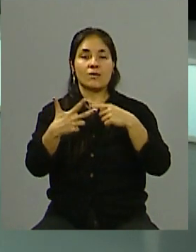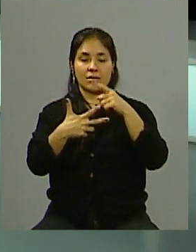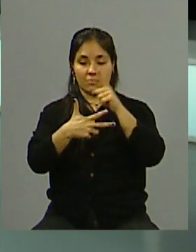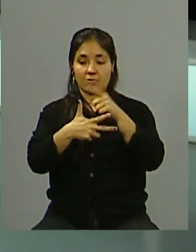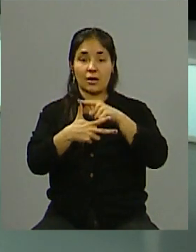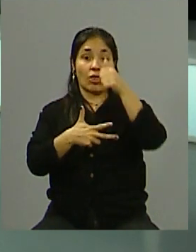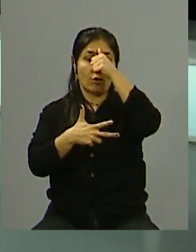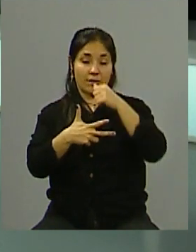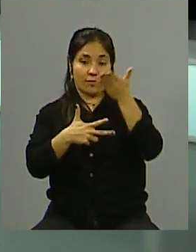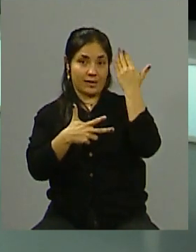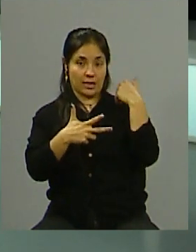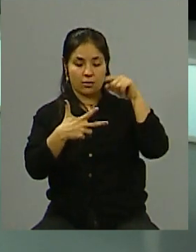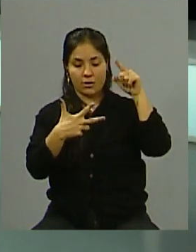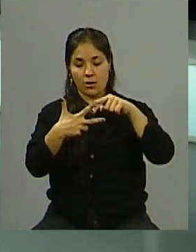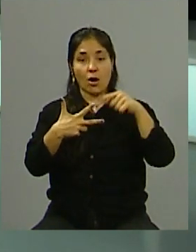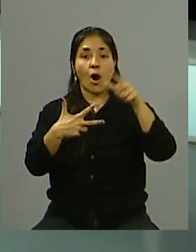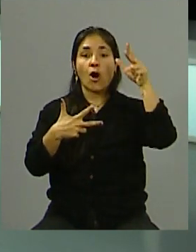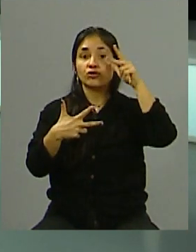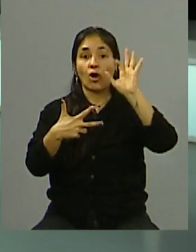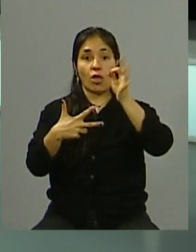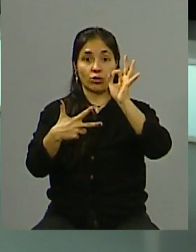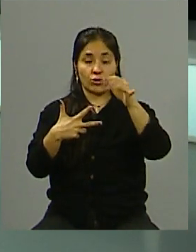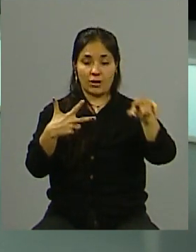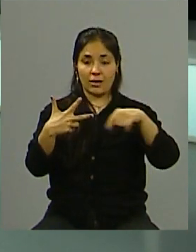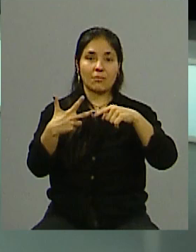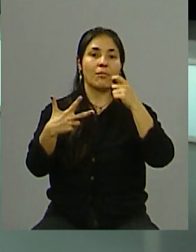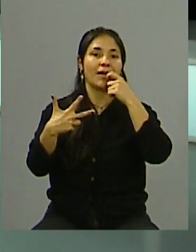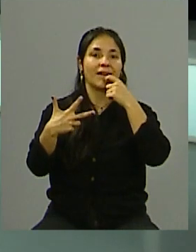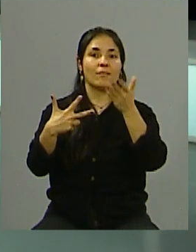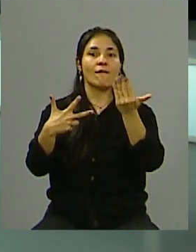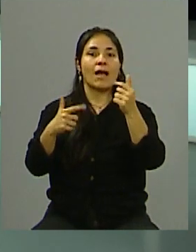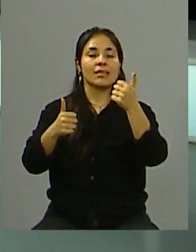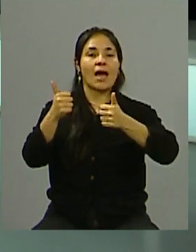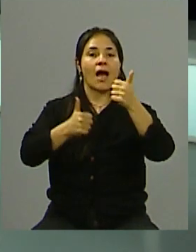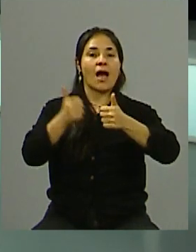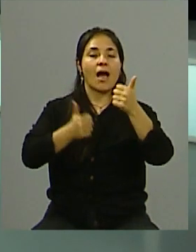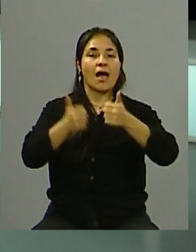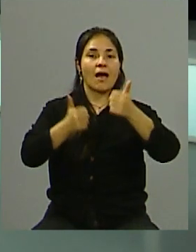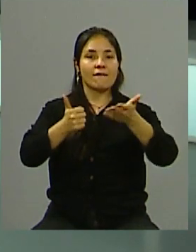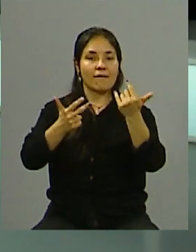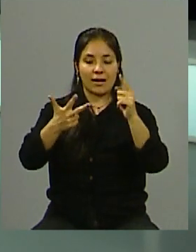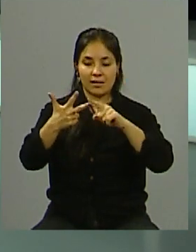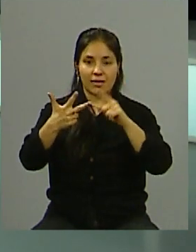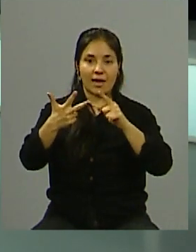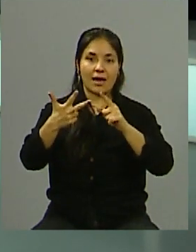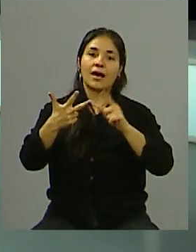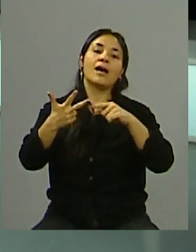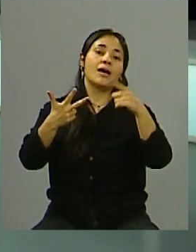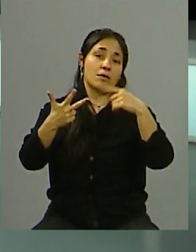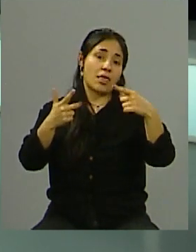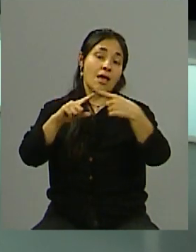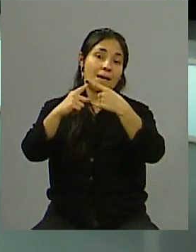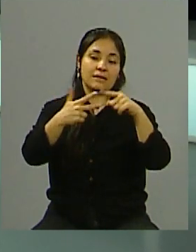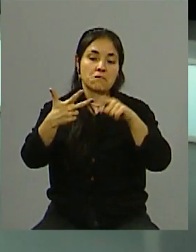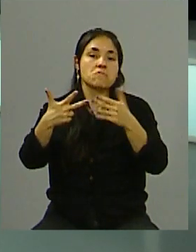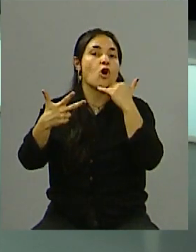de octubre, y si hay balotaje podríamos tener un tercero. Eso todavía no se puede plantear. Pero lo cierto es que en el